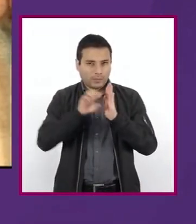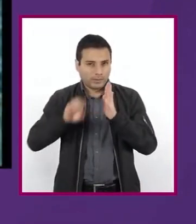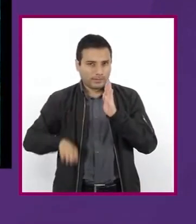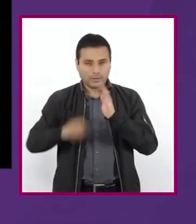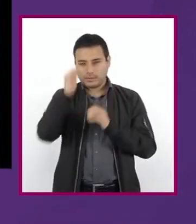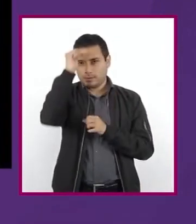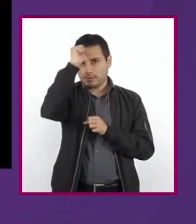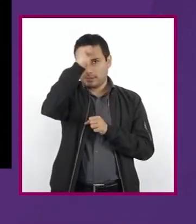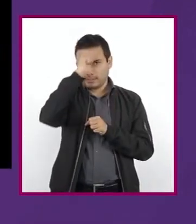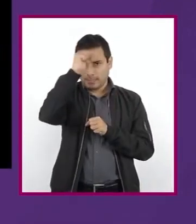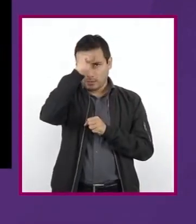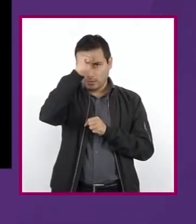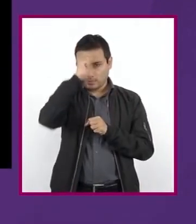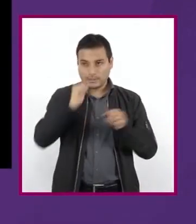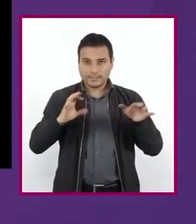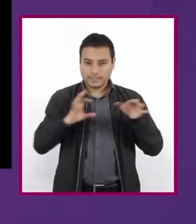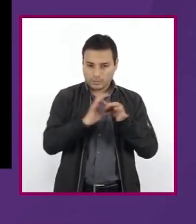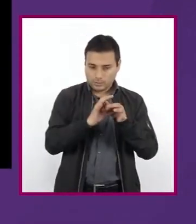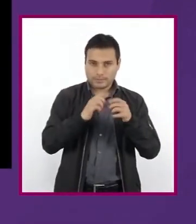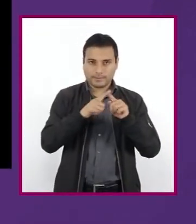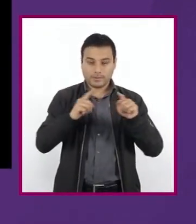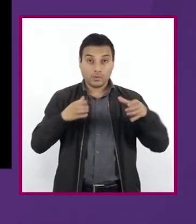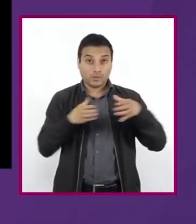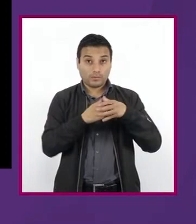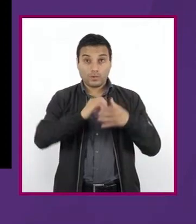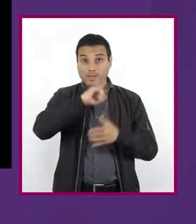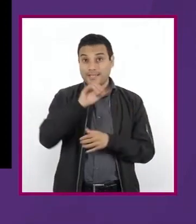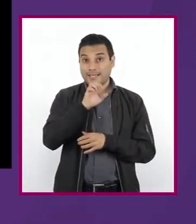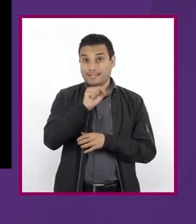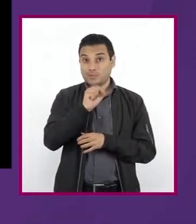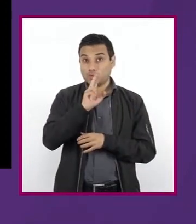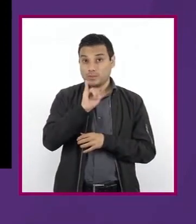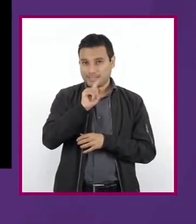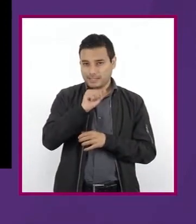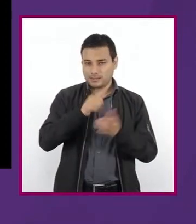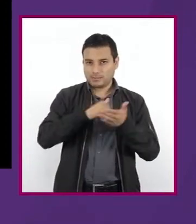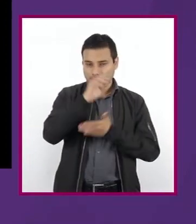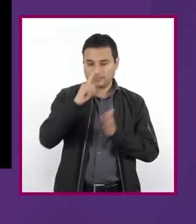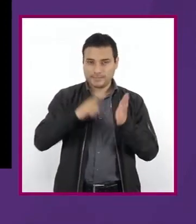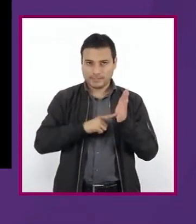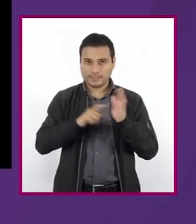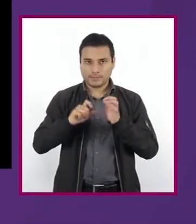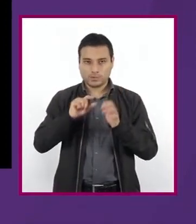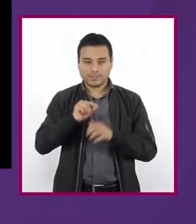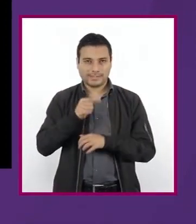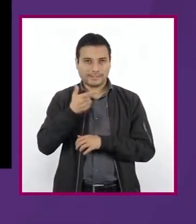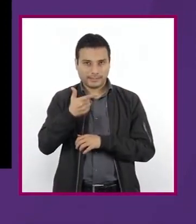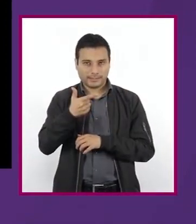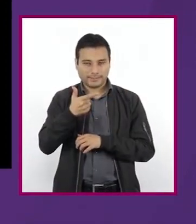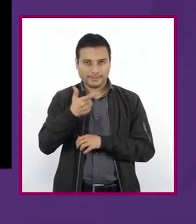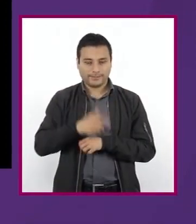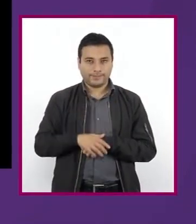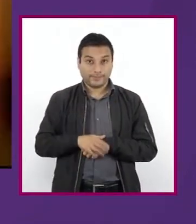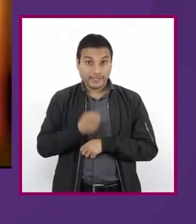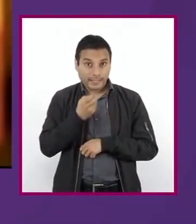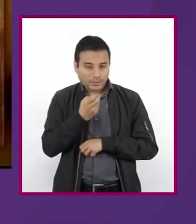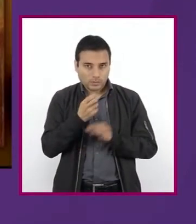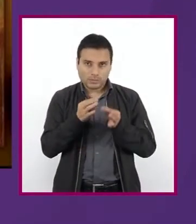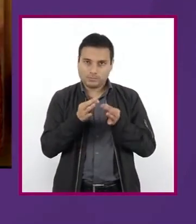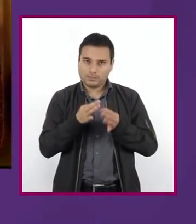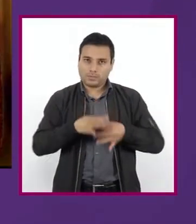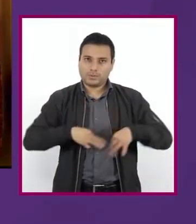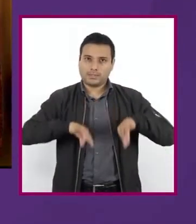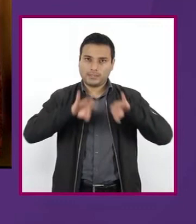en relación con la Iglesia, la expulsión de los jesuitas en 1767 muestra el punto más